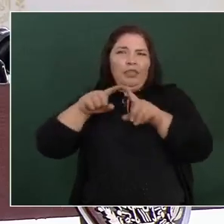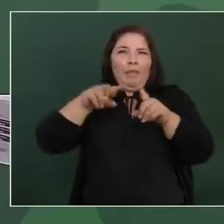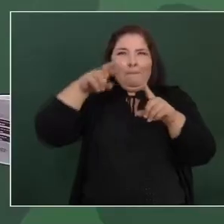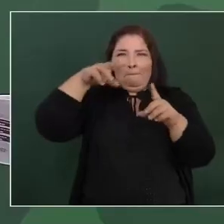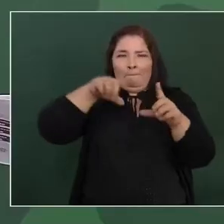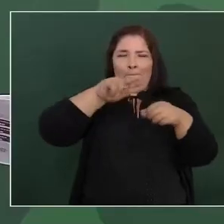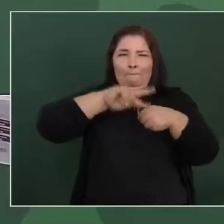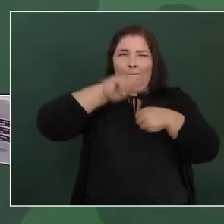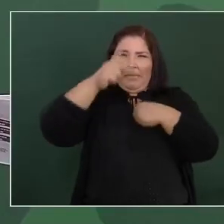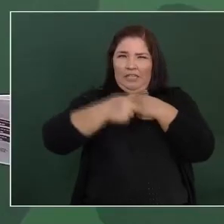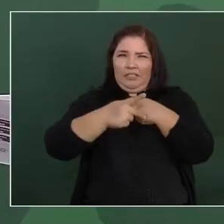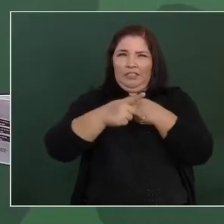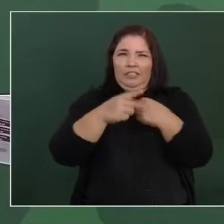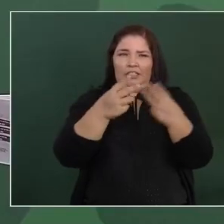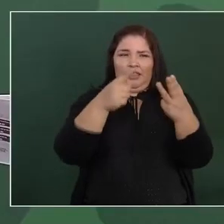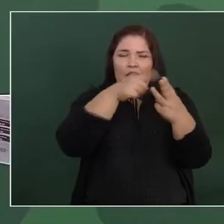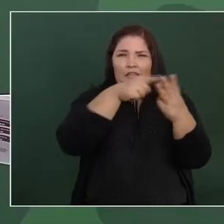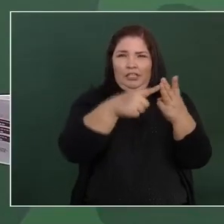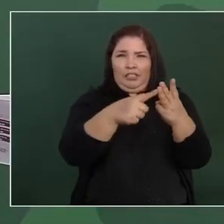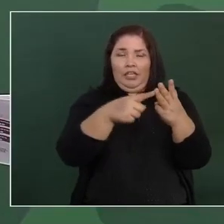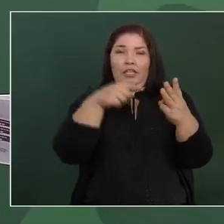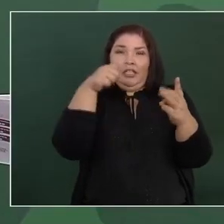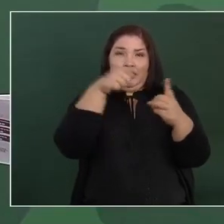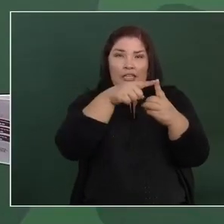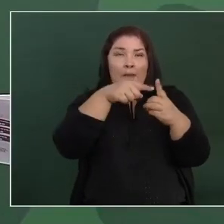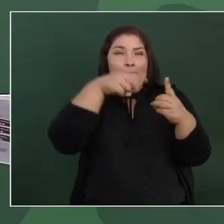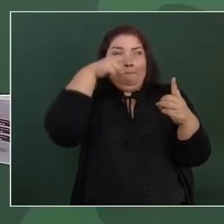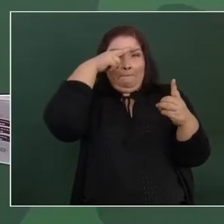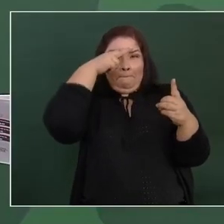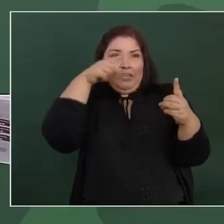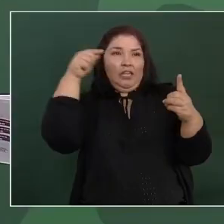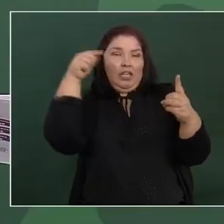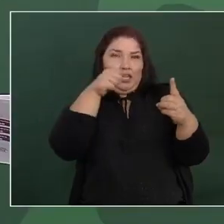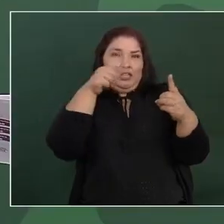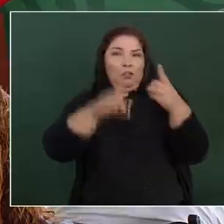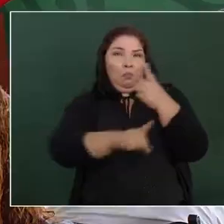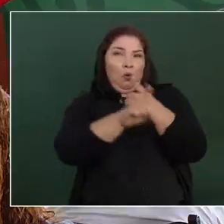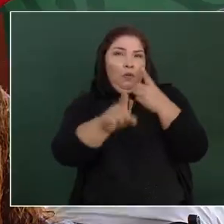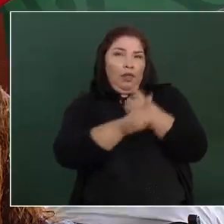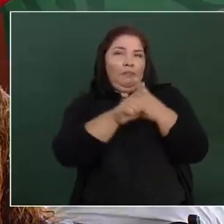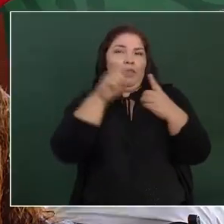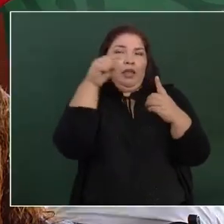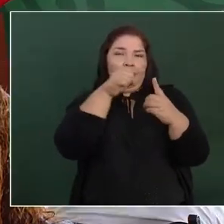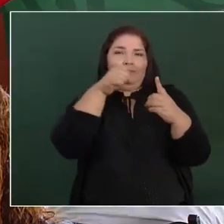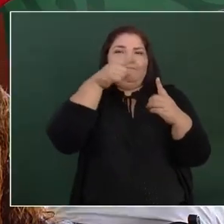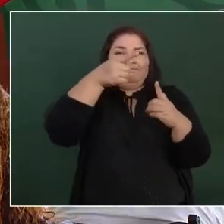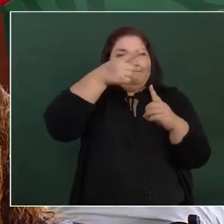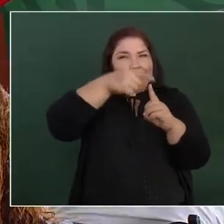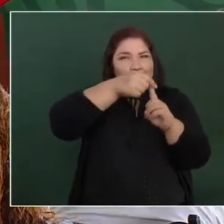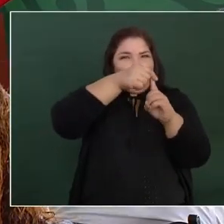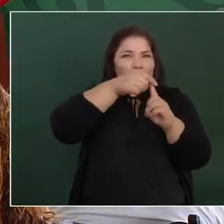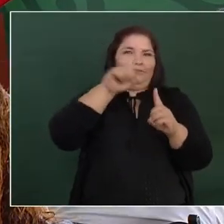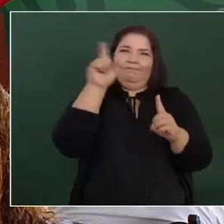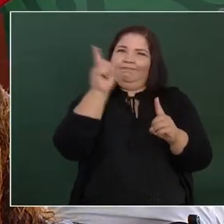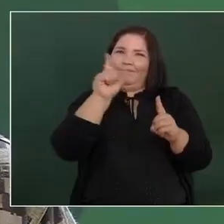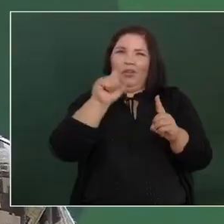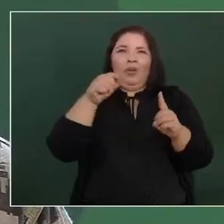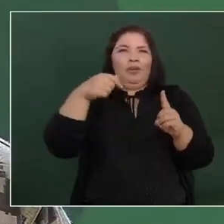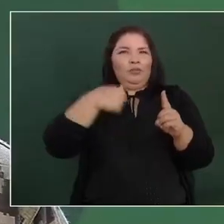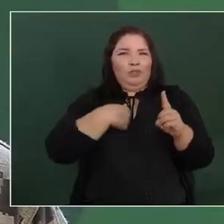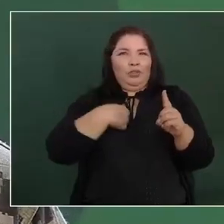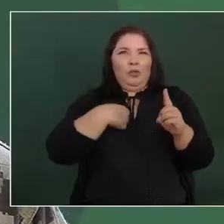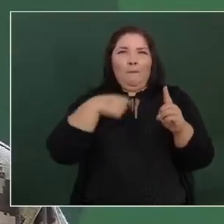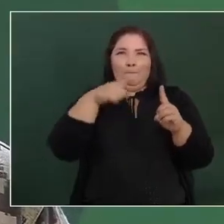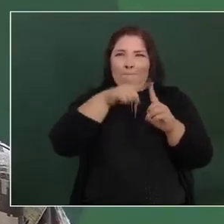porque anteriormente decían que México era el único país que tenía ese problema. Pues nosotros les comprobamos que no nada más